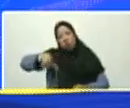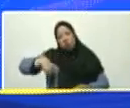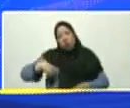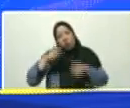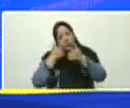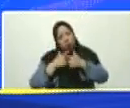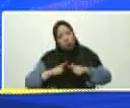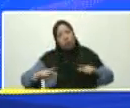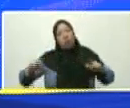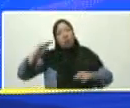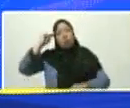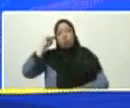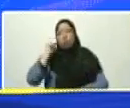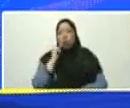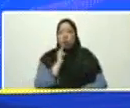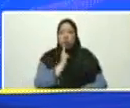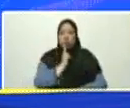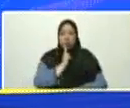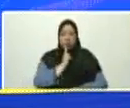libertador Simón Bolívar,